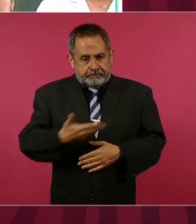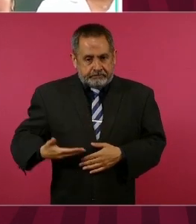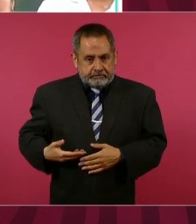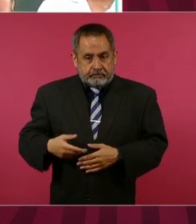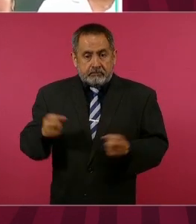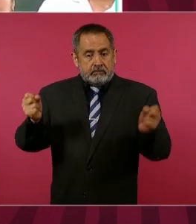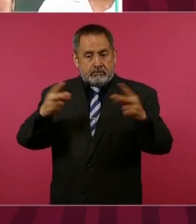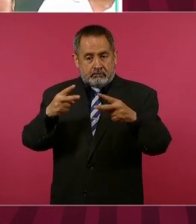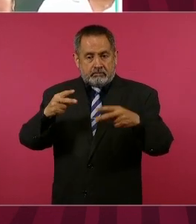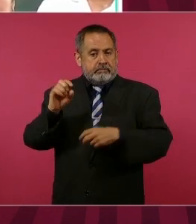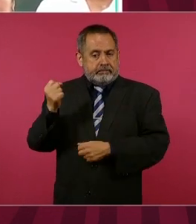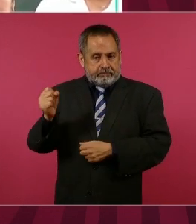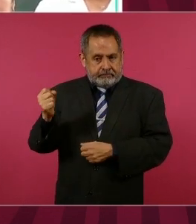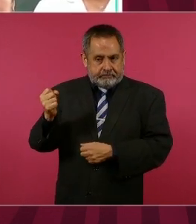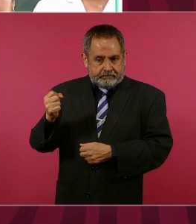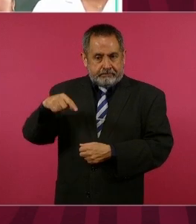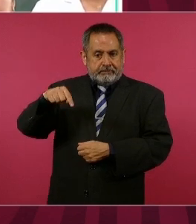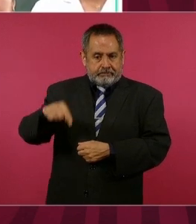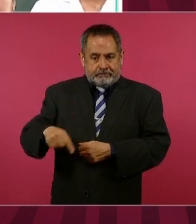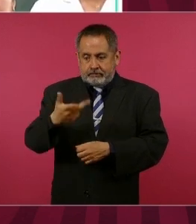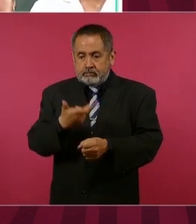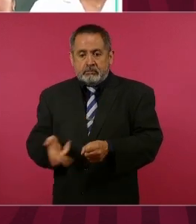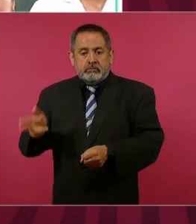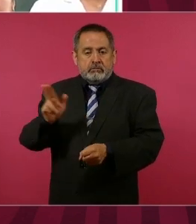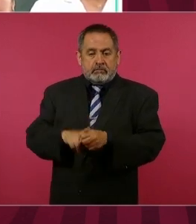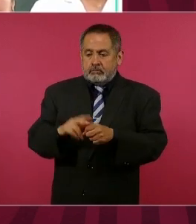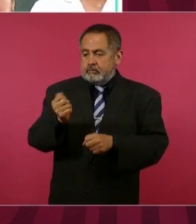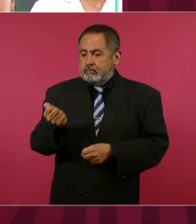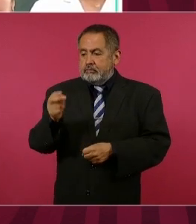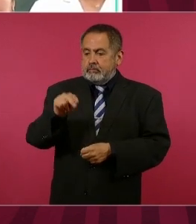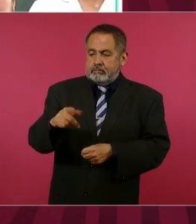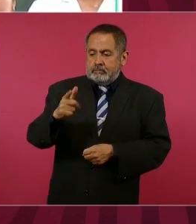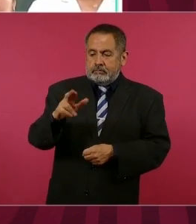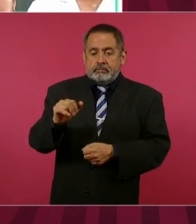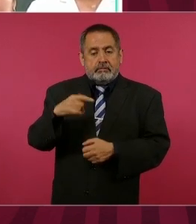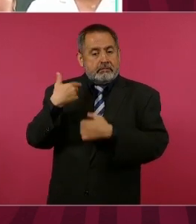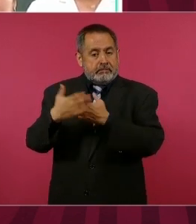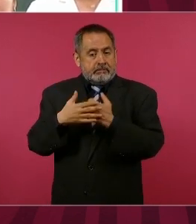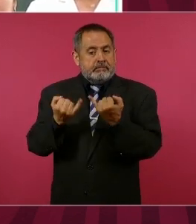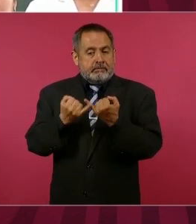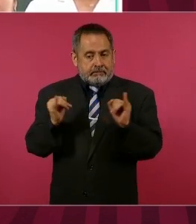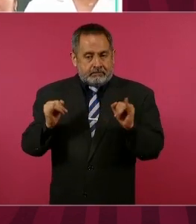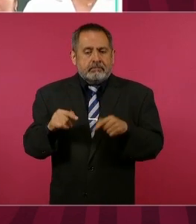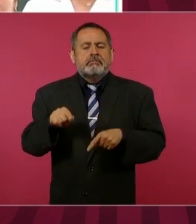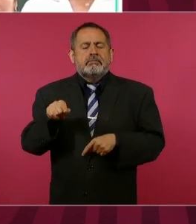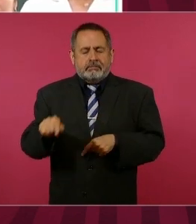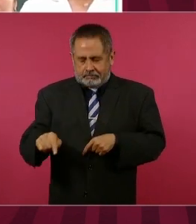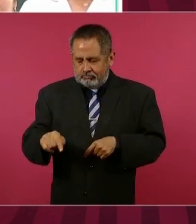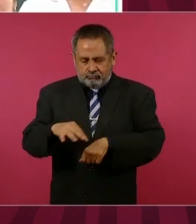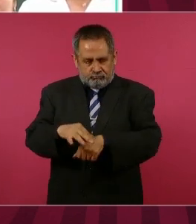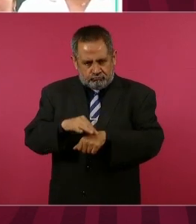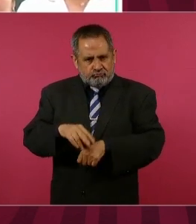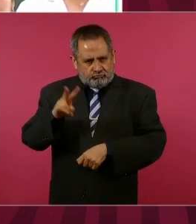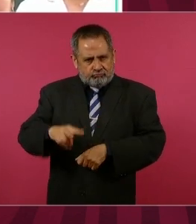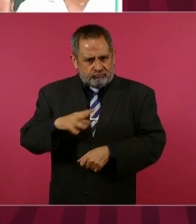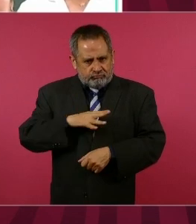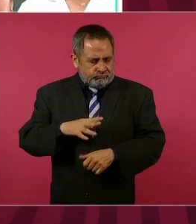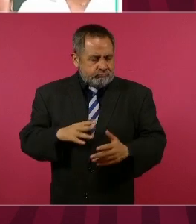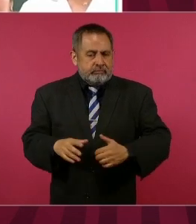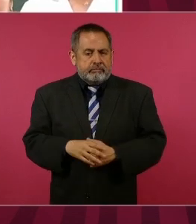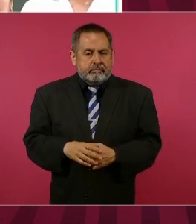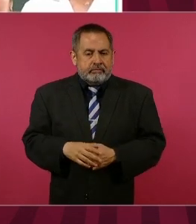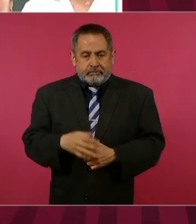estaremos esperando en septiembre, porque el Hospital de San Alejandro para derechohabientes sin duda será una realidad. Y hoy